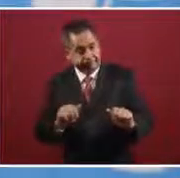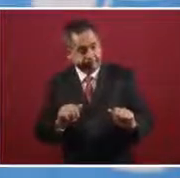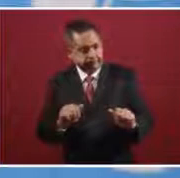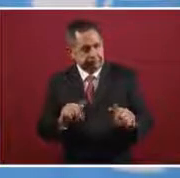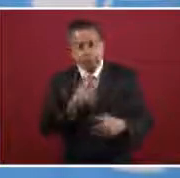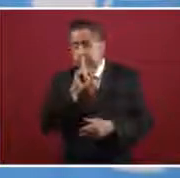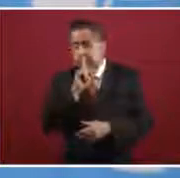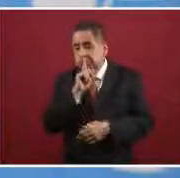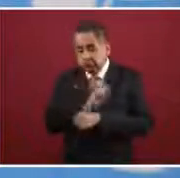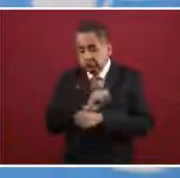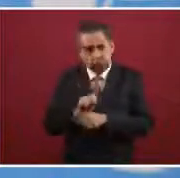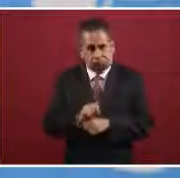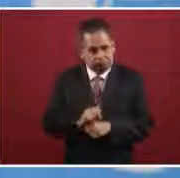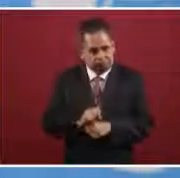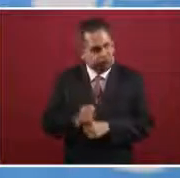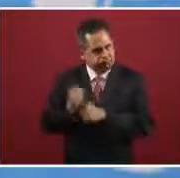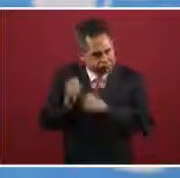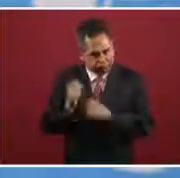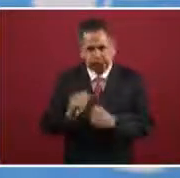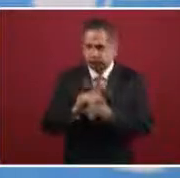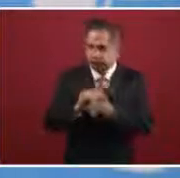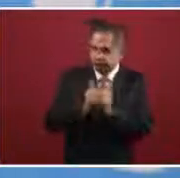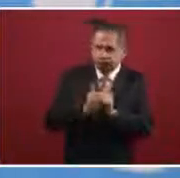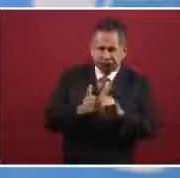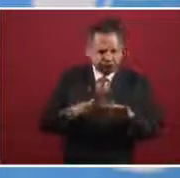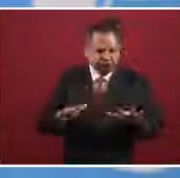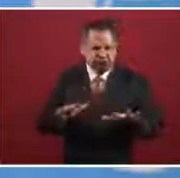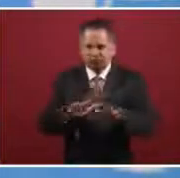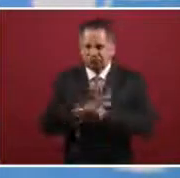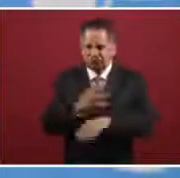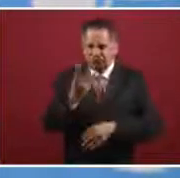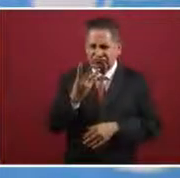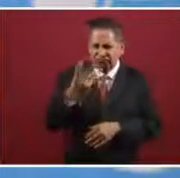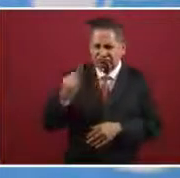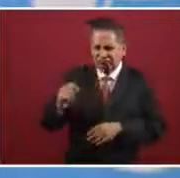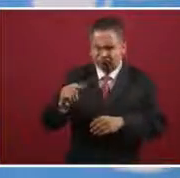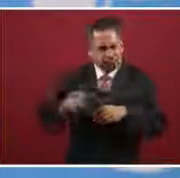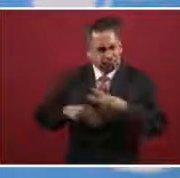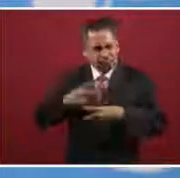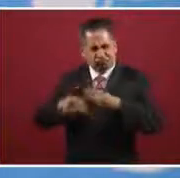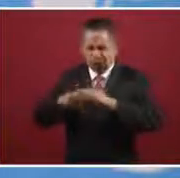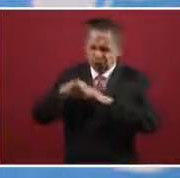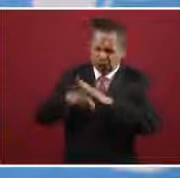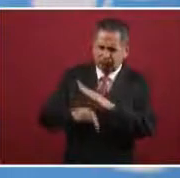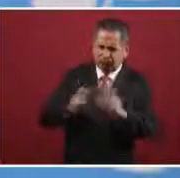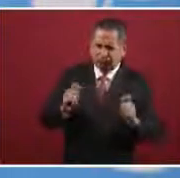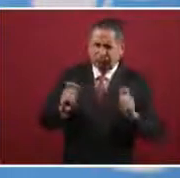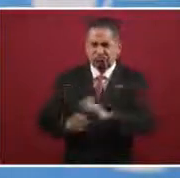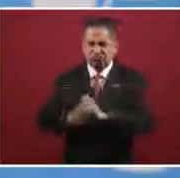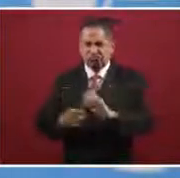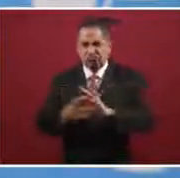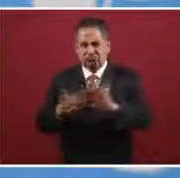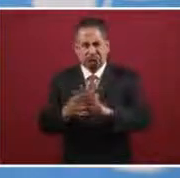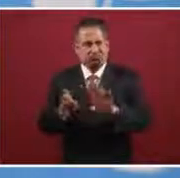va a quedarse en la superficie por encima.